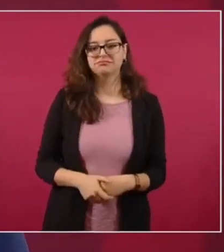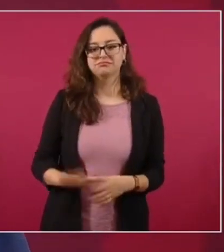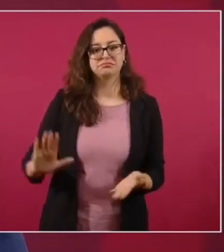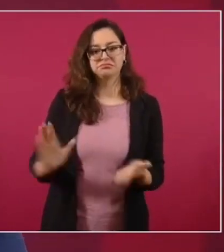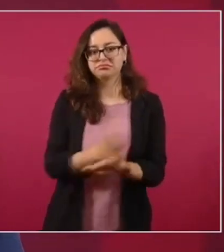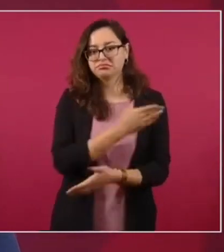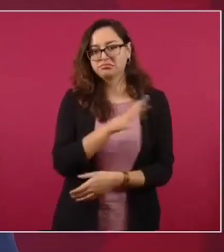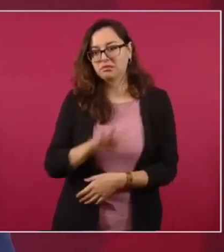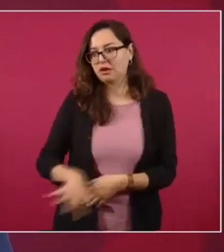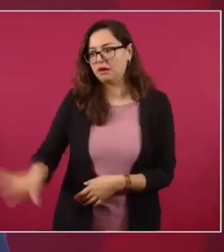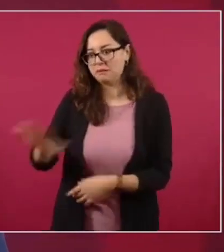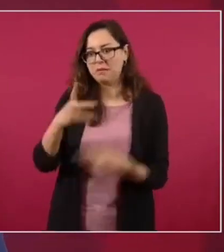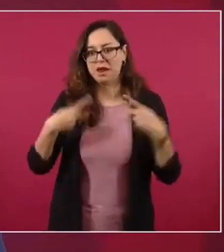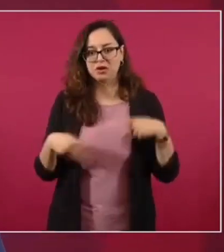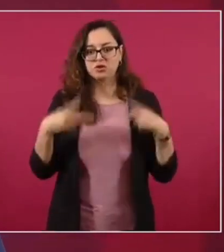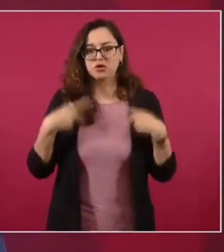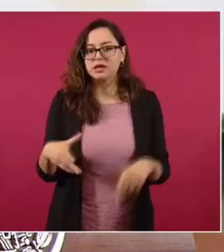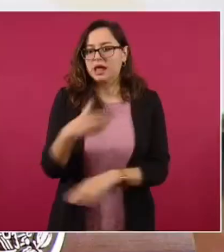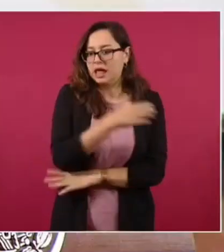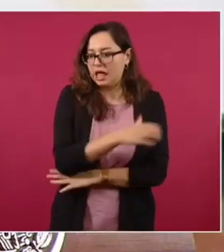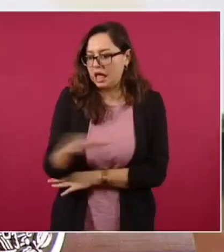son productores